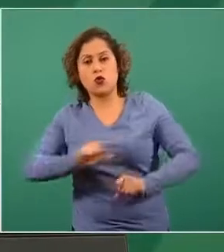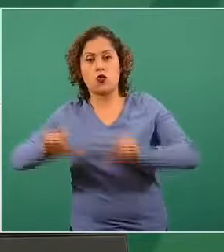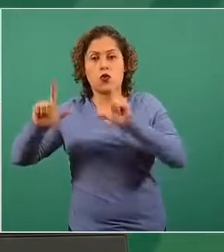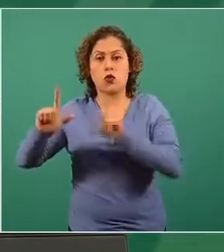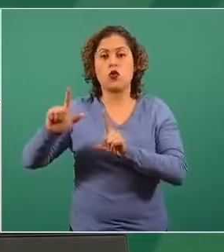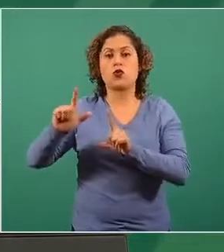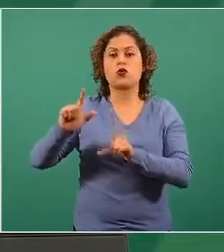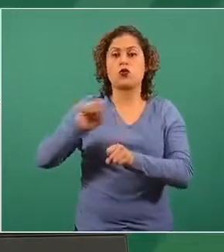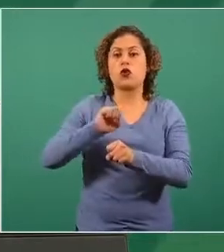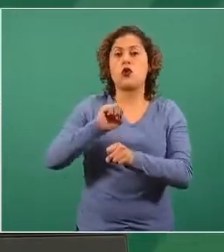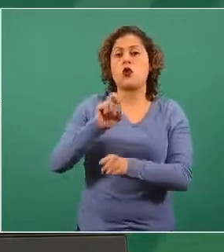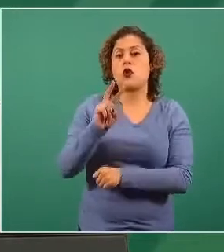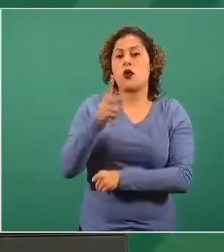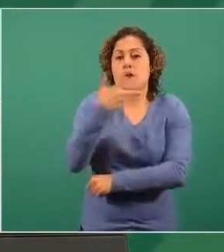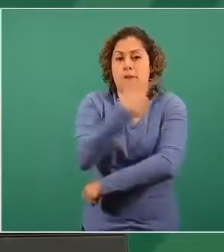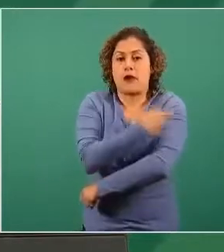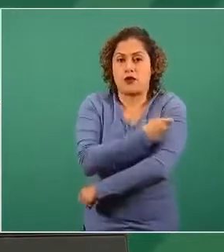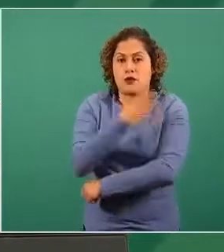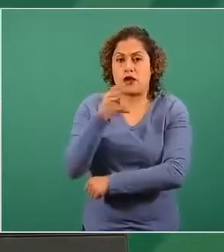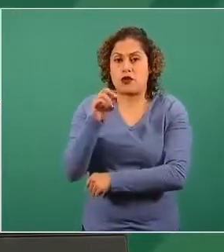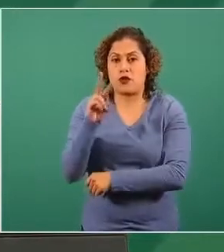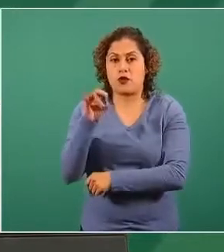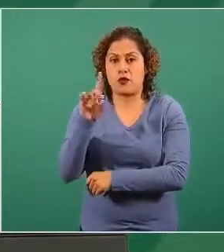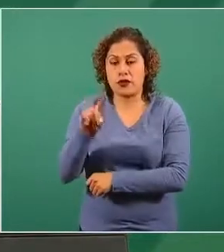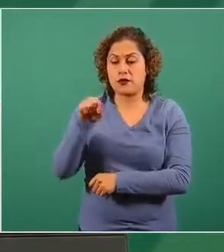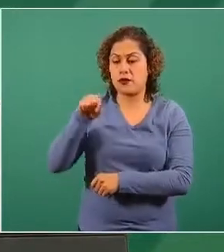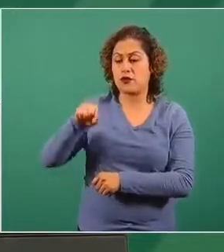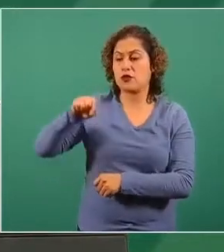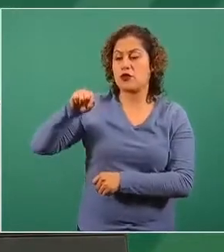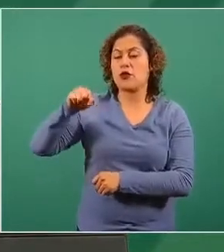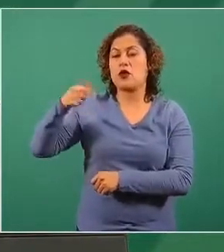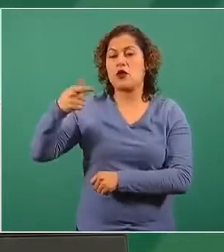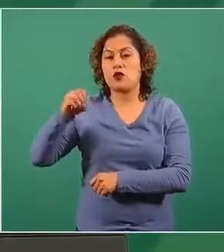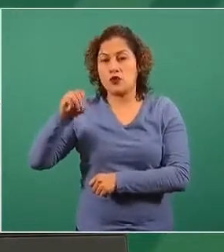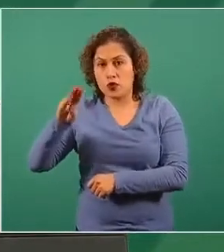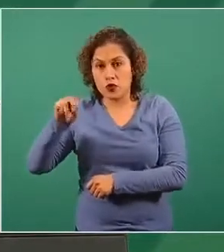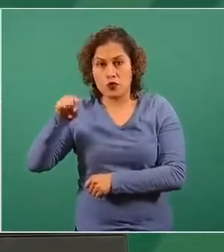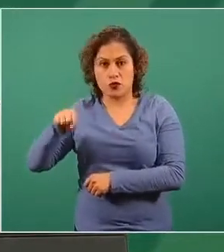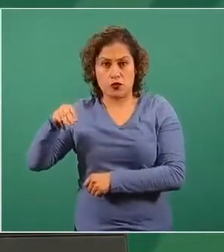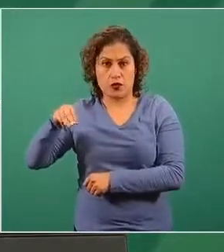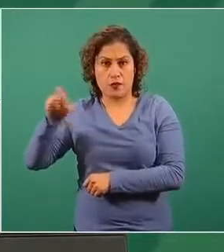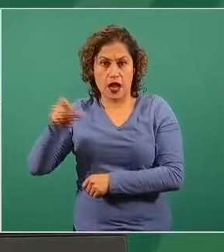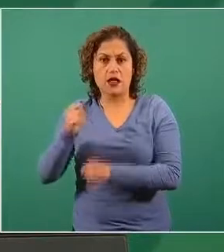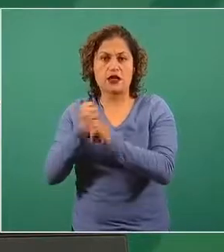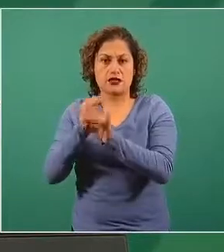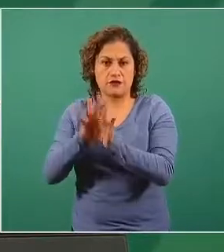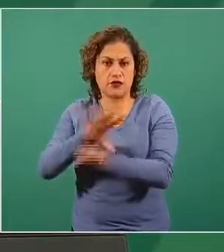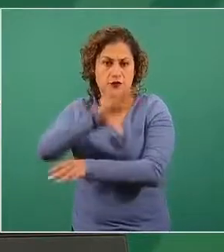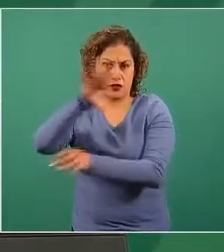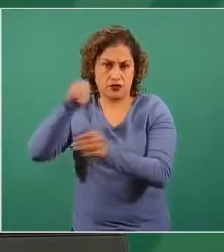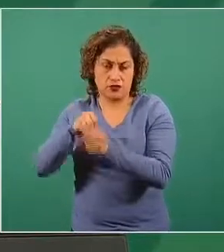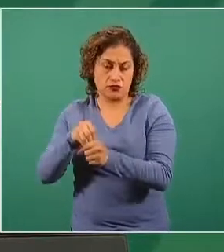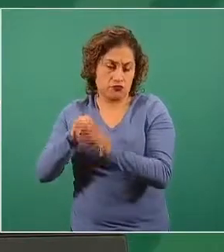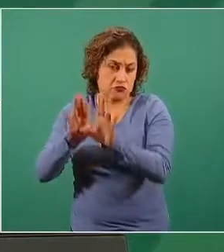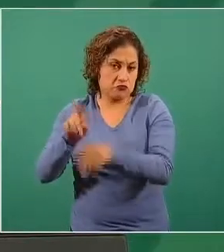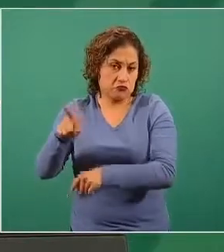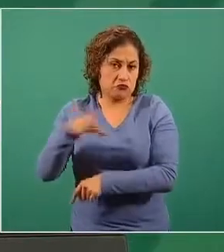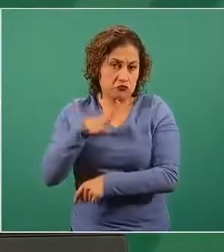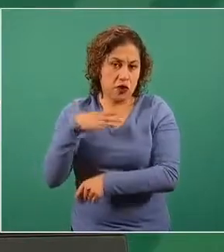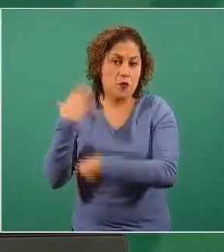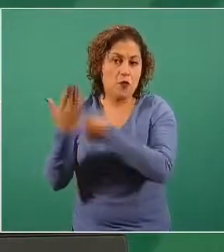vacunacovid.gov.mx, hasta abajo va a estar toda la documentación. Ahorita encontrará la política nacional